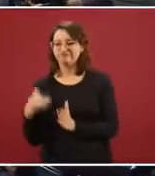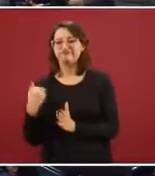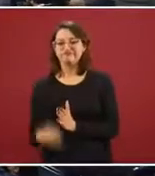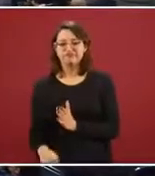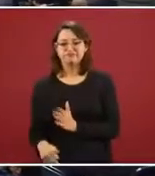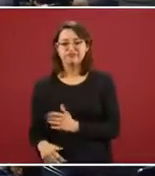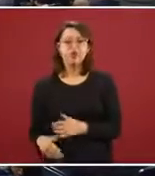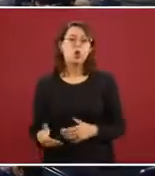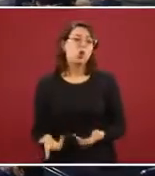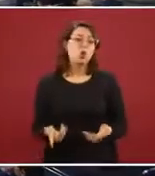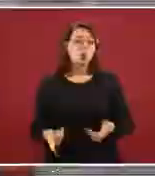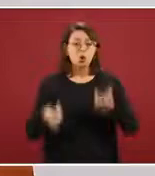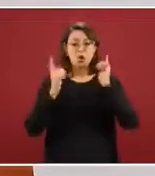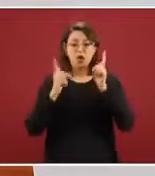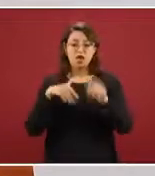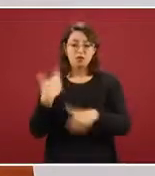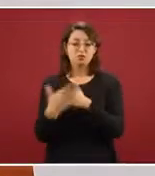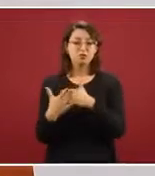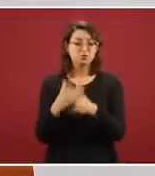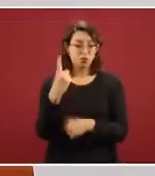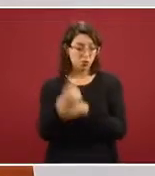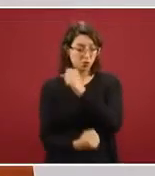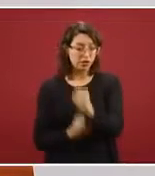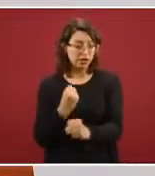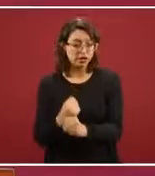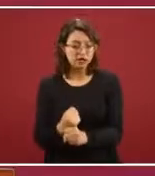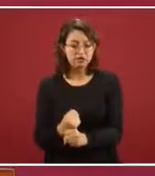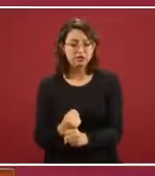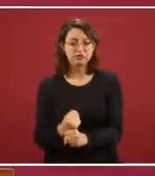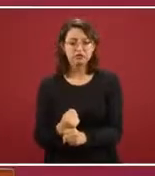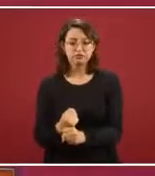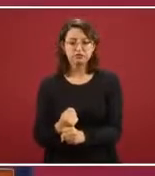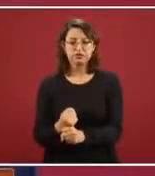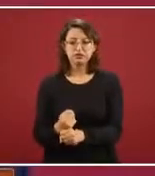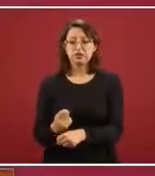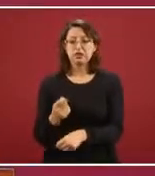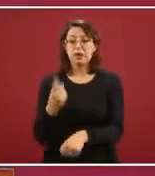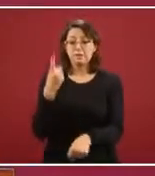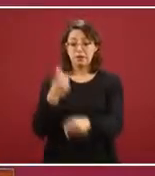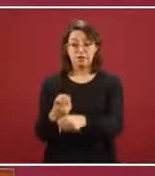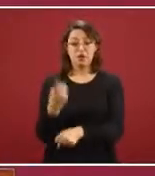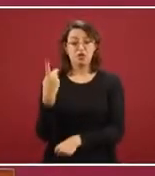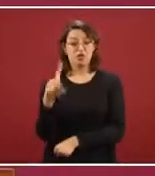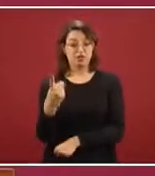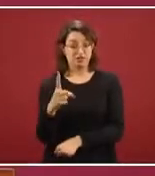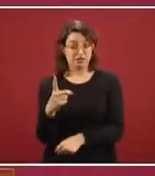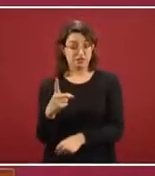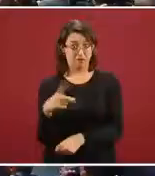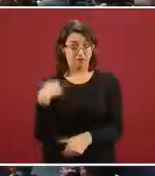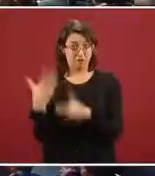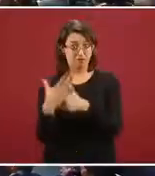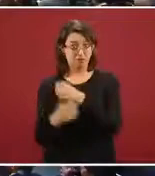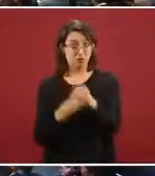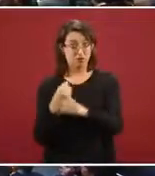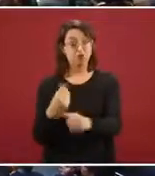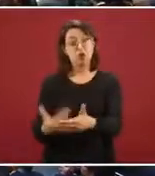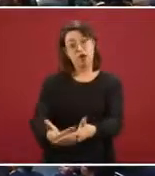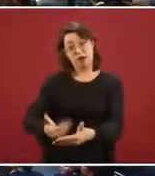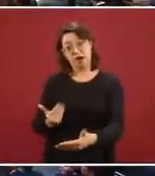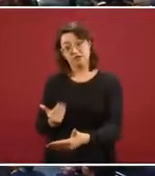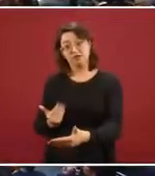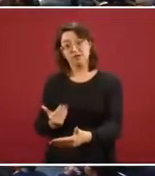volvamos a reunir antes del día 1º de diciembre del año próximo y